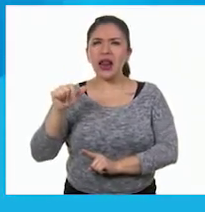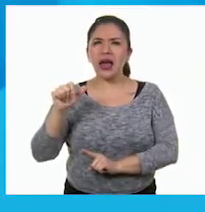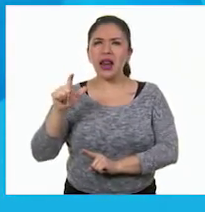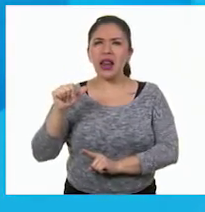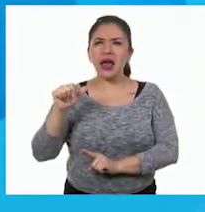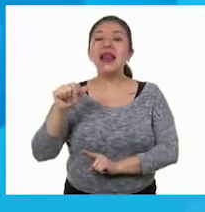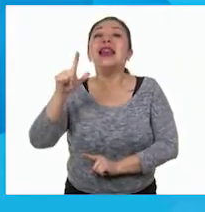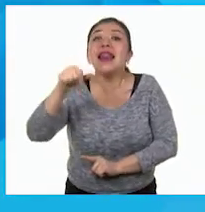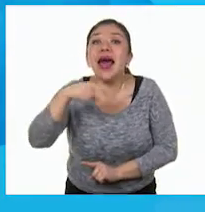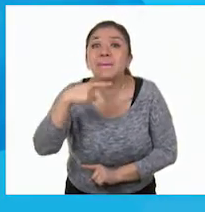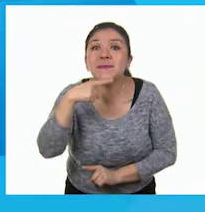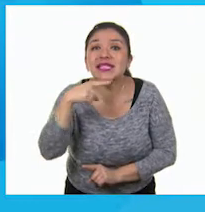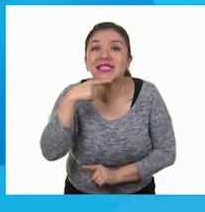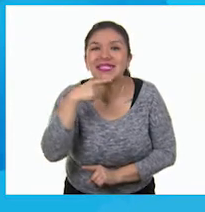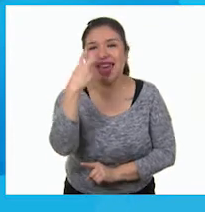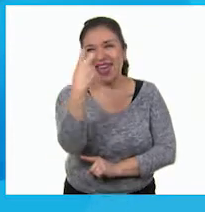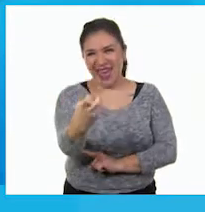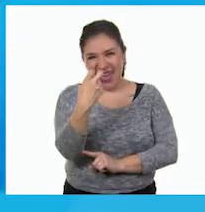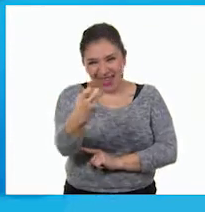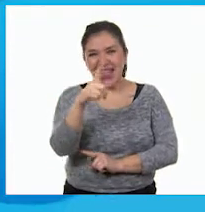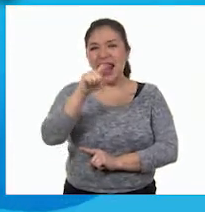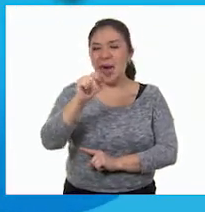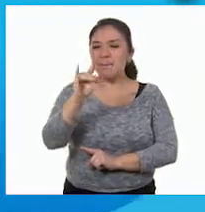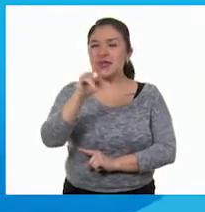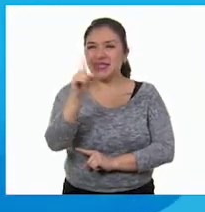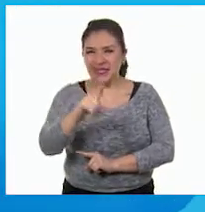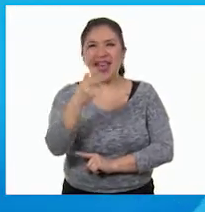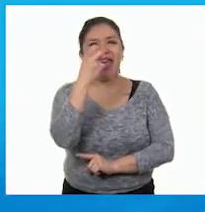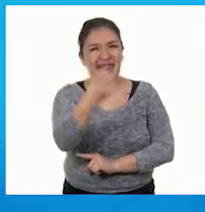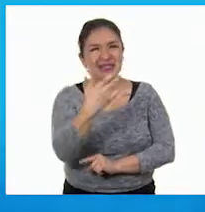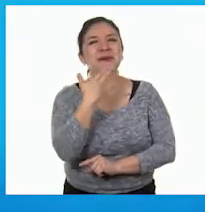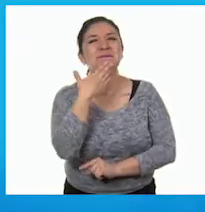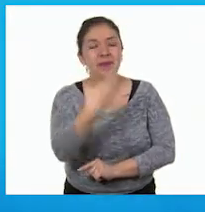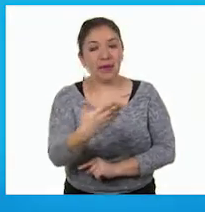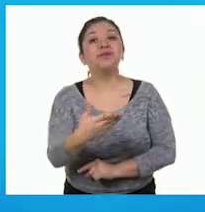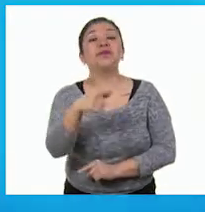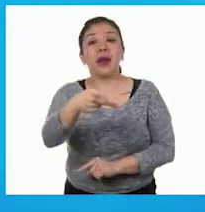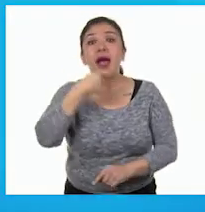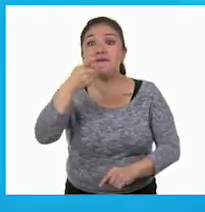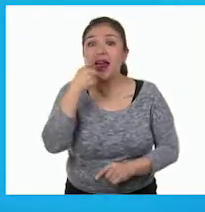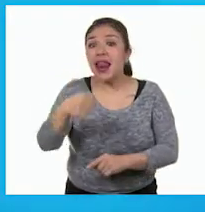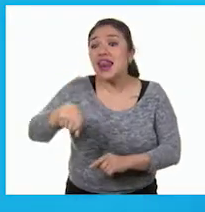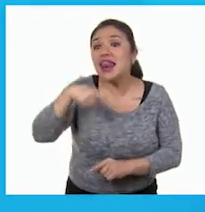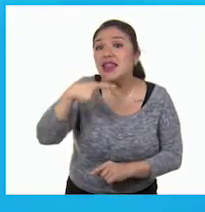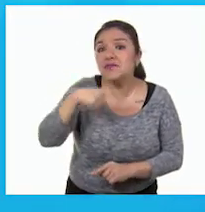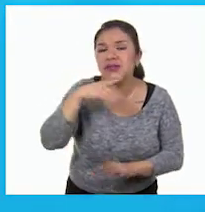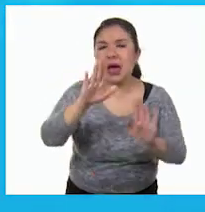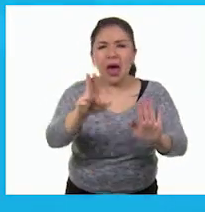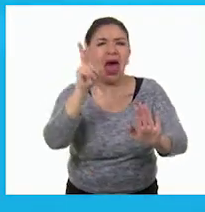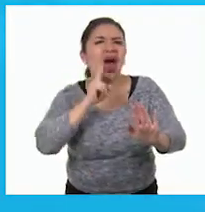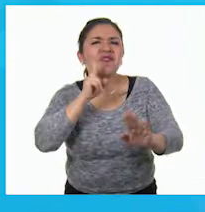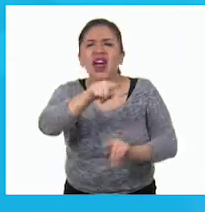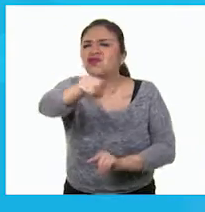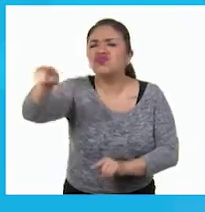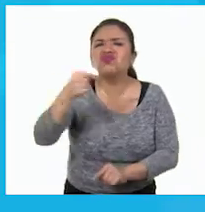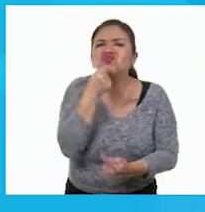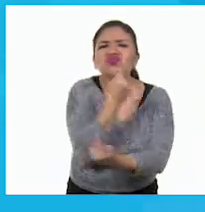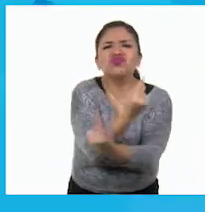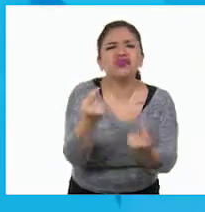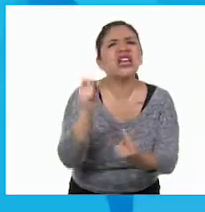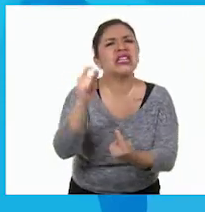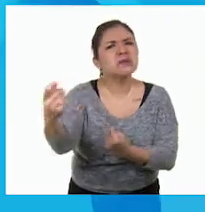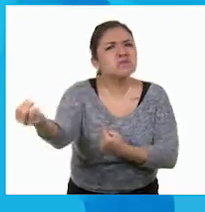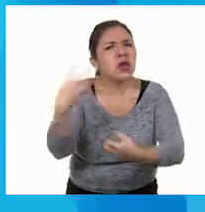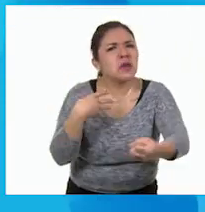Ah, lápiz. Lápiz, Mariana, muy bien. Y a propósito del lápiz, ajá, vamos a ver qué nos enviaron nuestros niños,